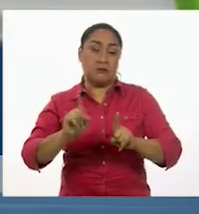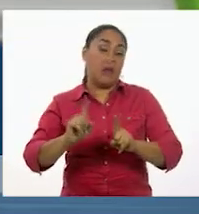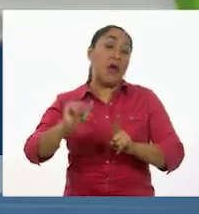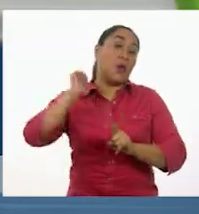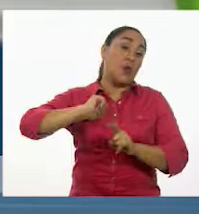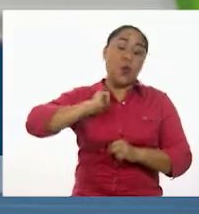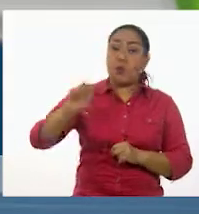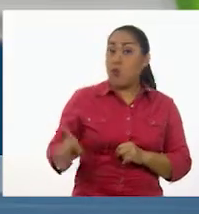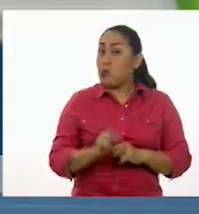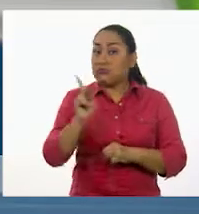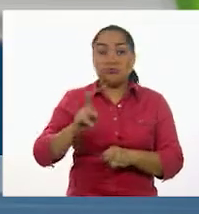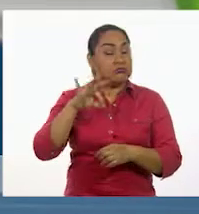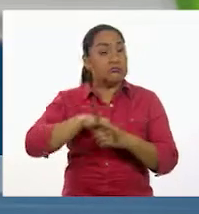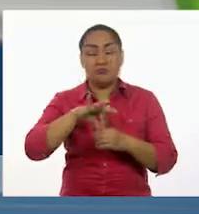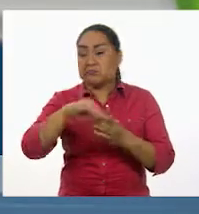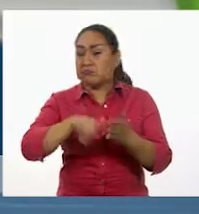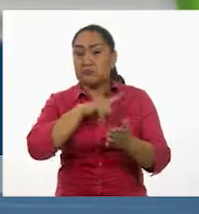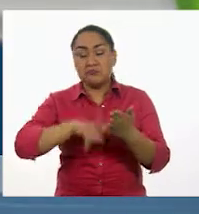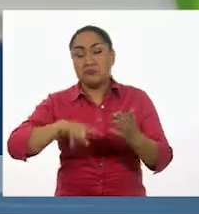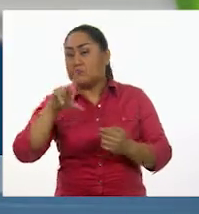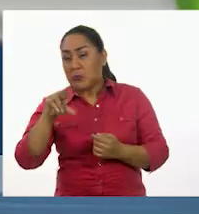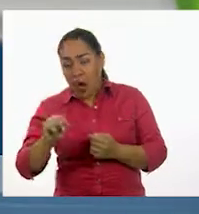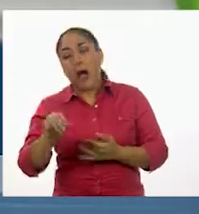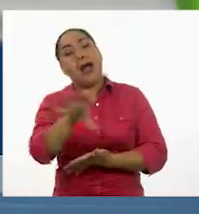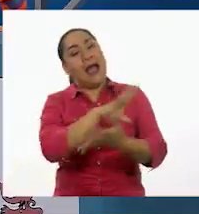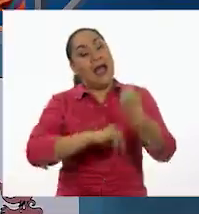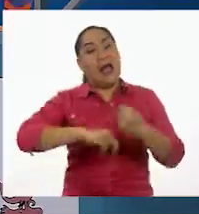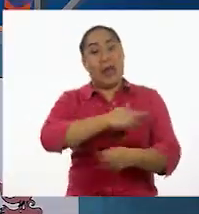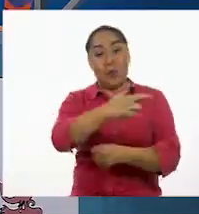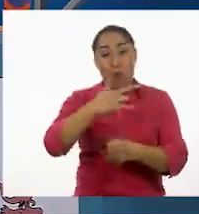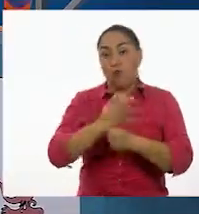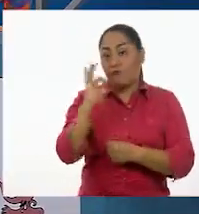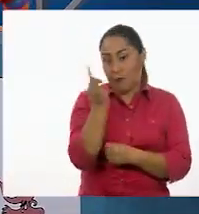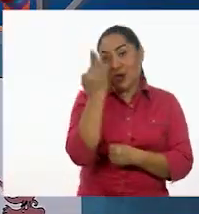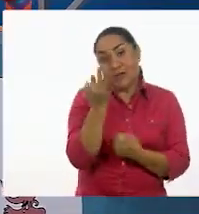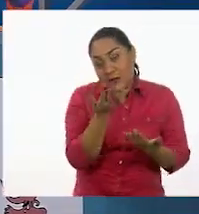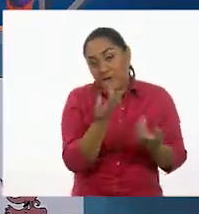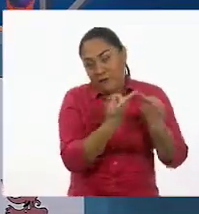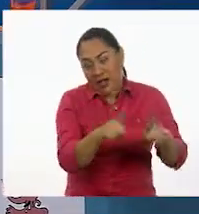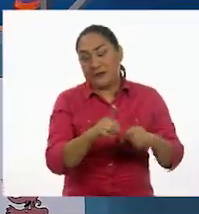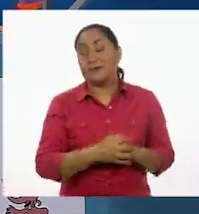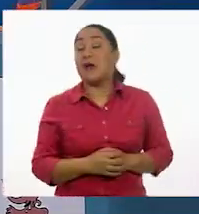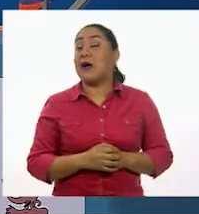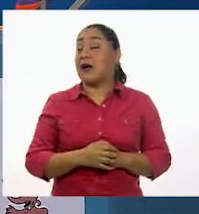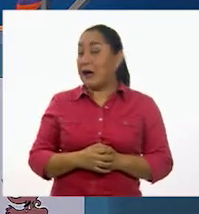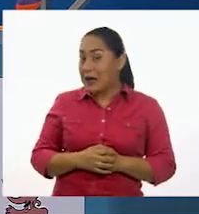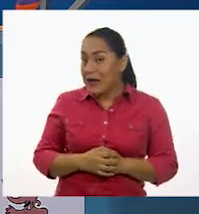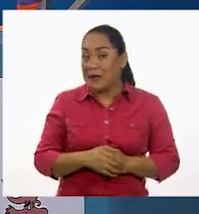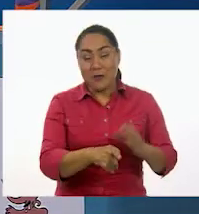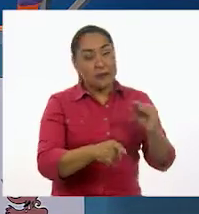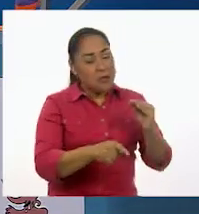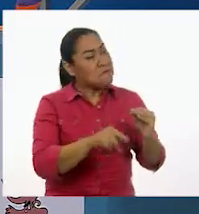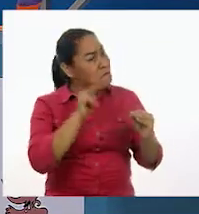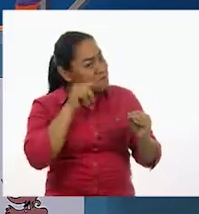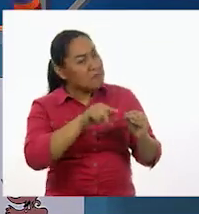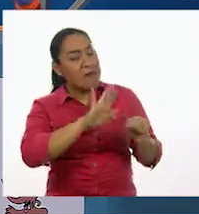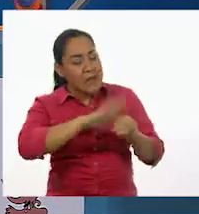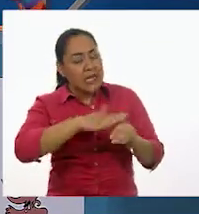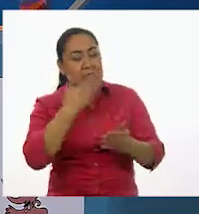los gobernadores, como en la República Federalista. Vaya, Ton. Ya vi que sí has estado repasando tus apuntes,